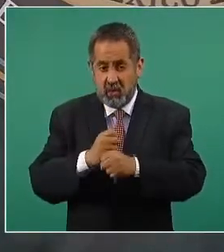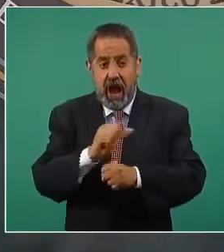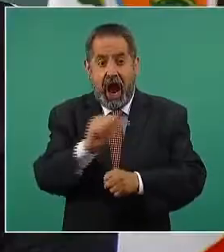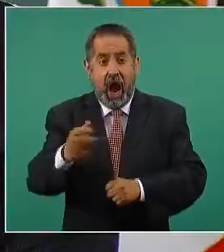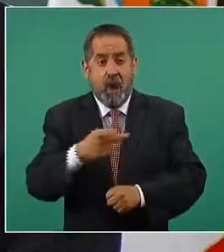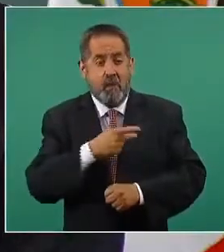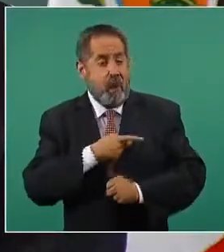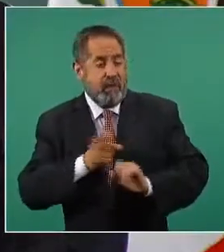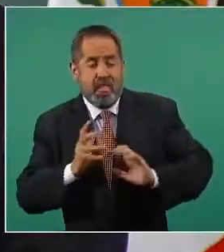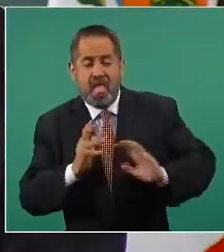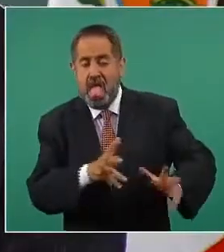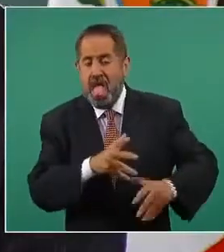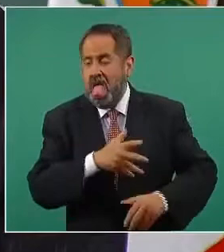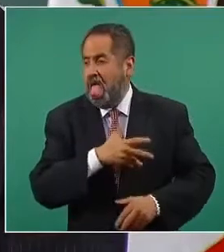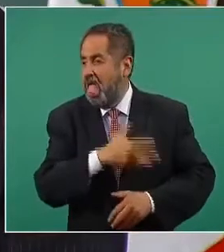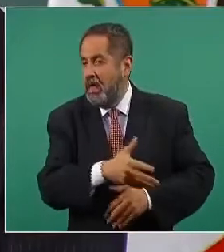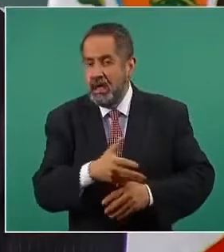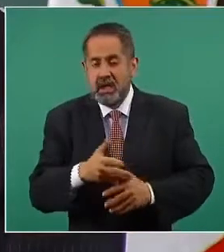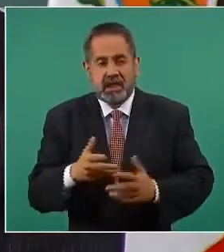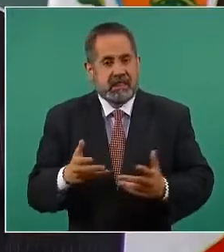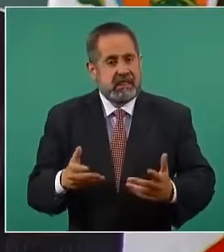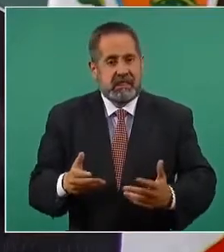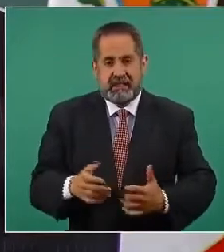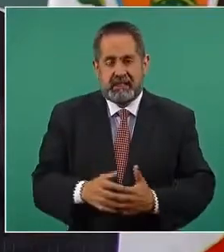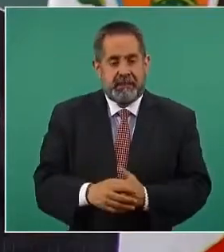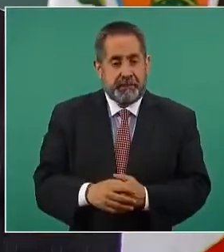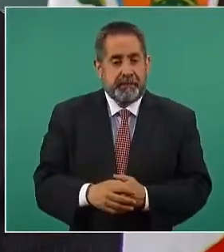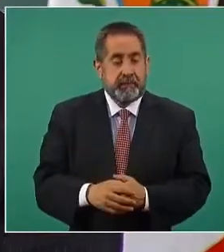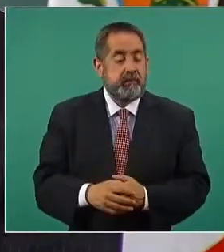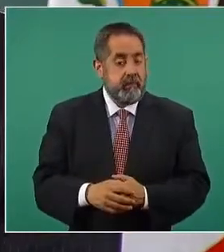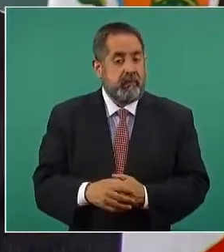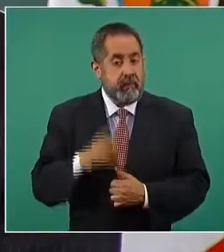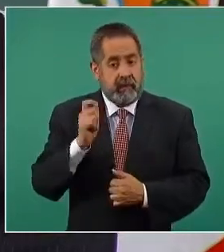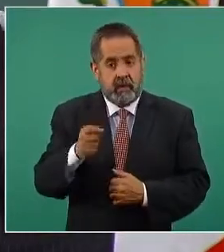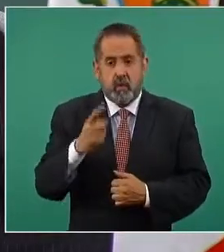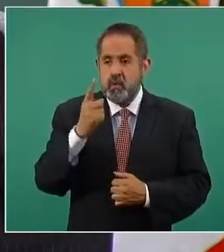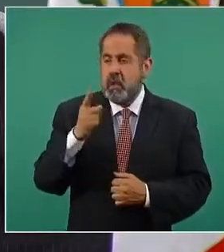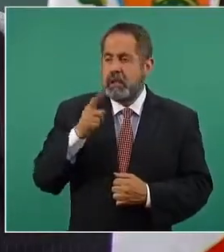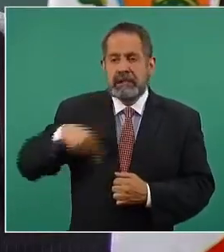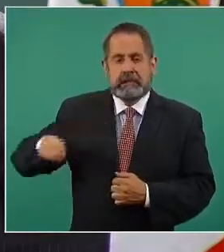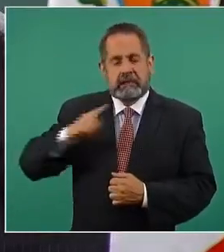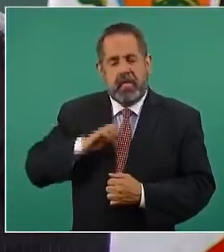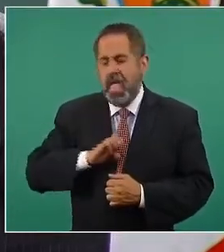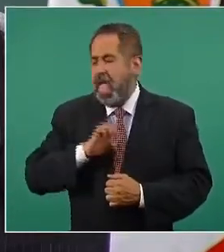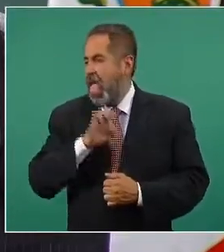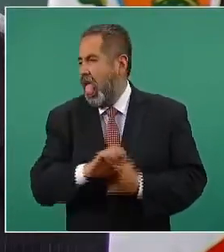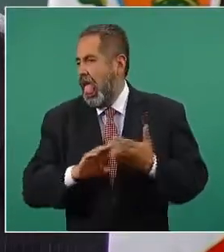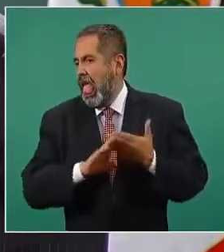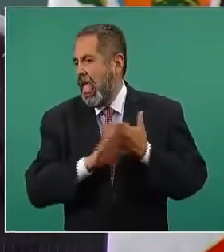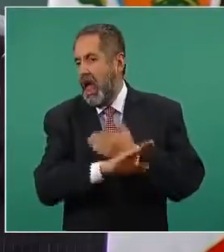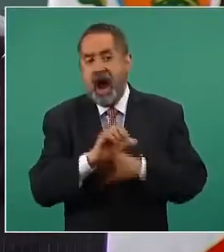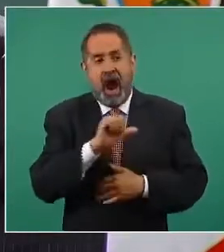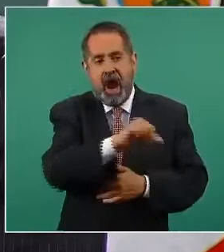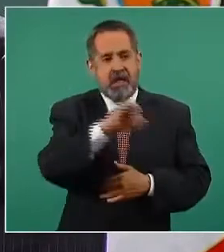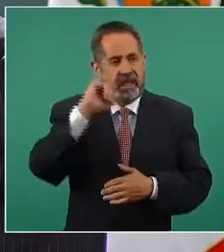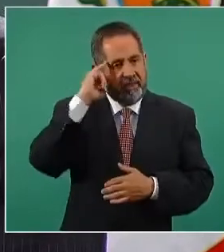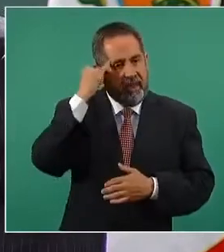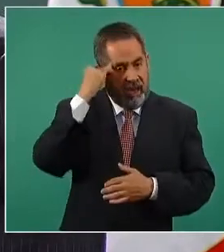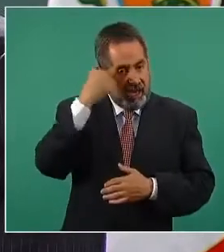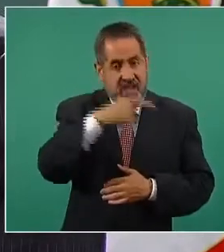dominación colonial, y en especial el desprecio por los